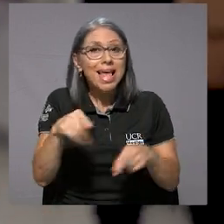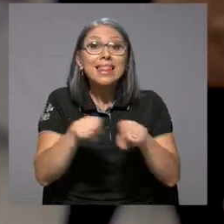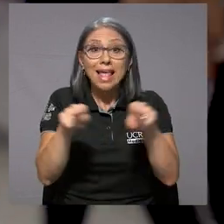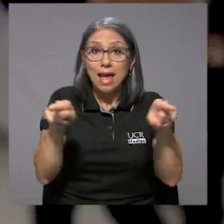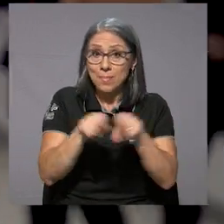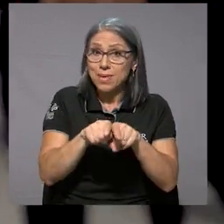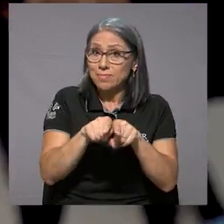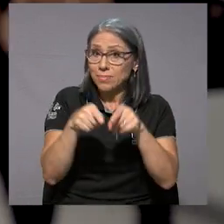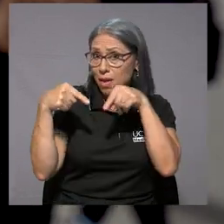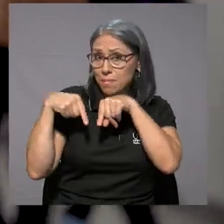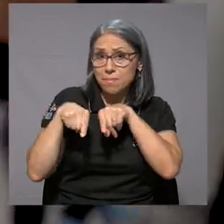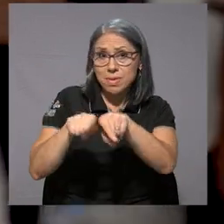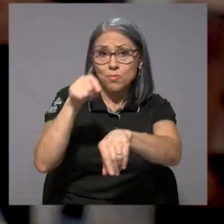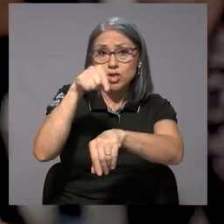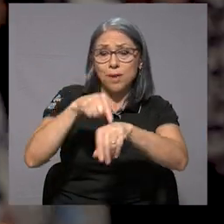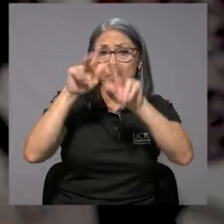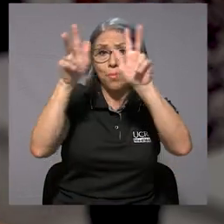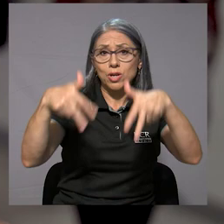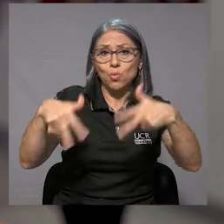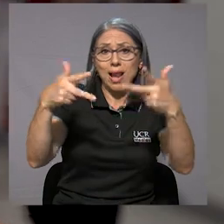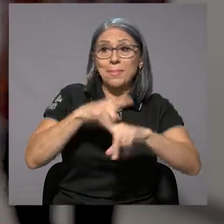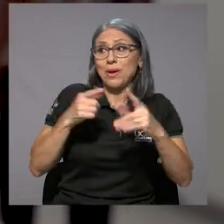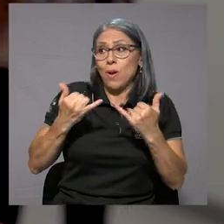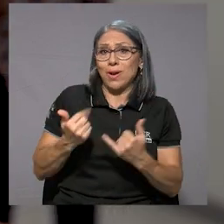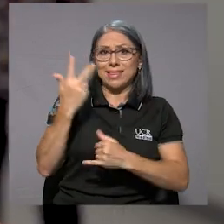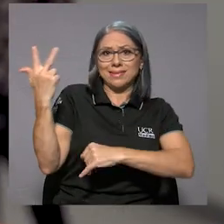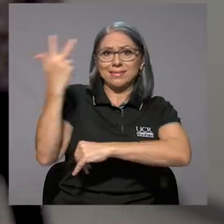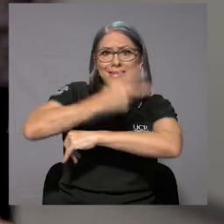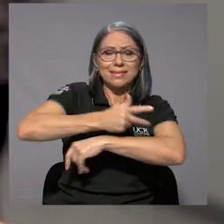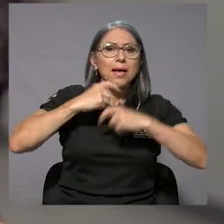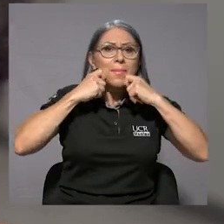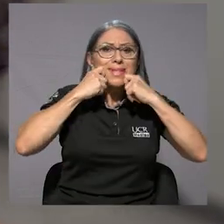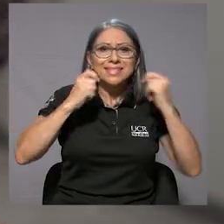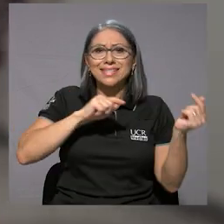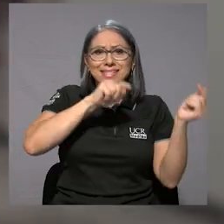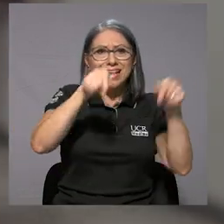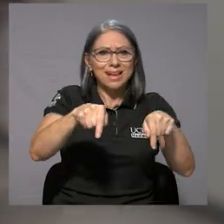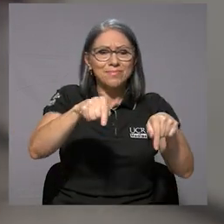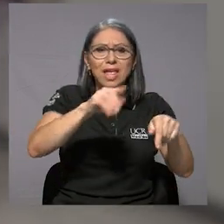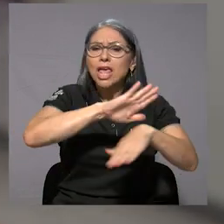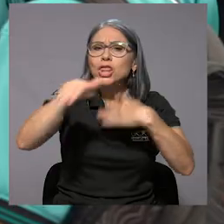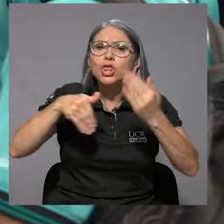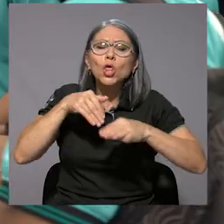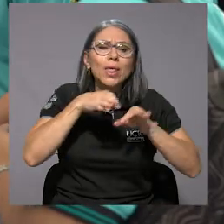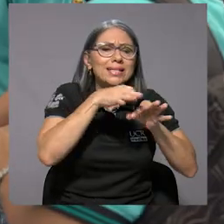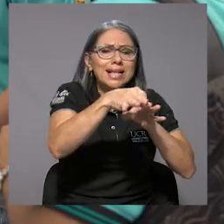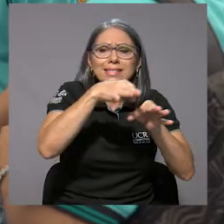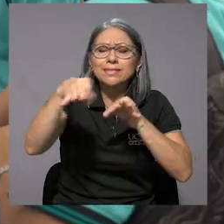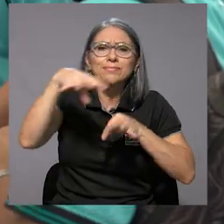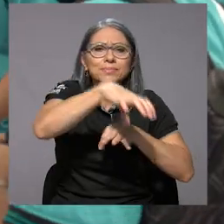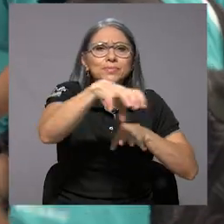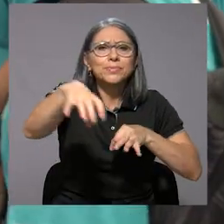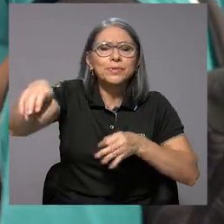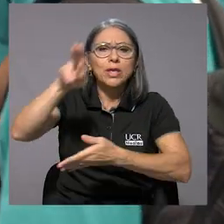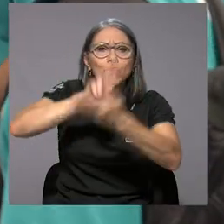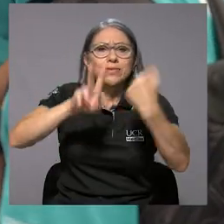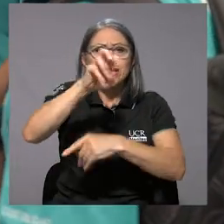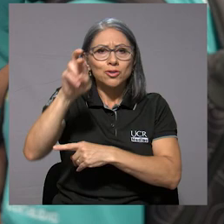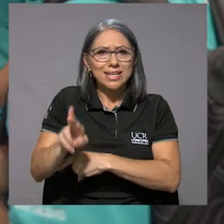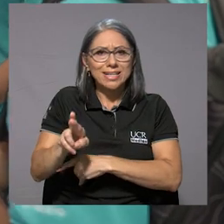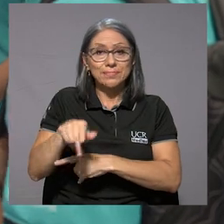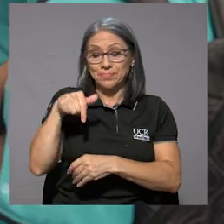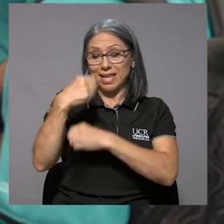virtual, pero estos 3 días los estamos llevando de manera presencial en todas las sedes de la Universidad de Costa Rica. Este año